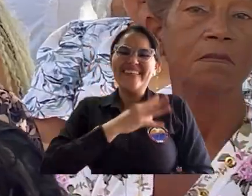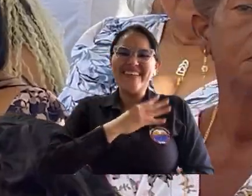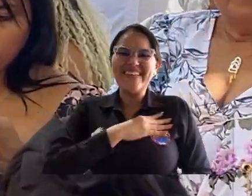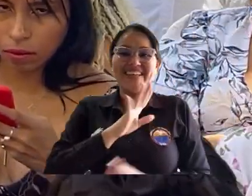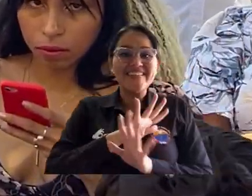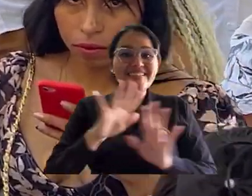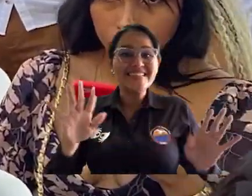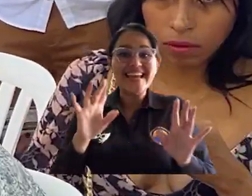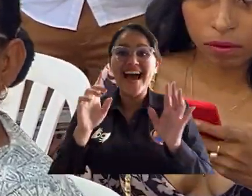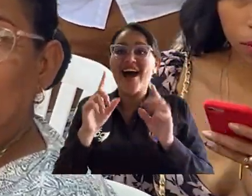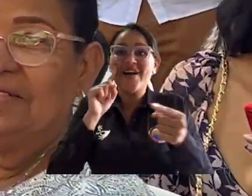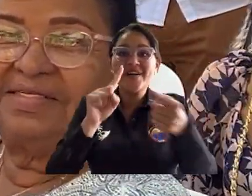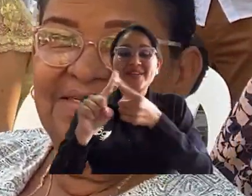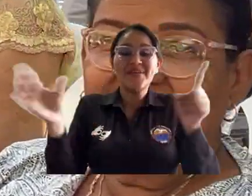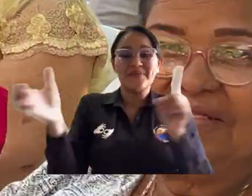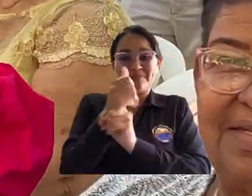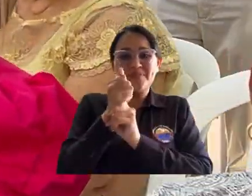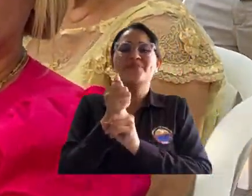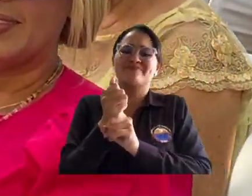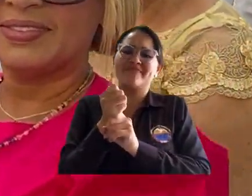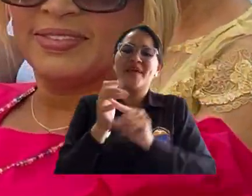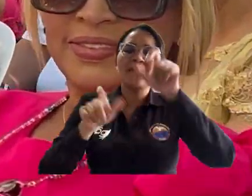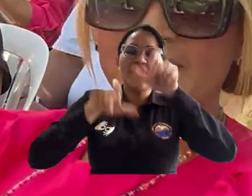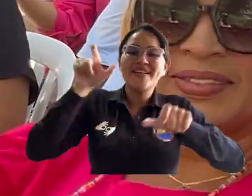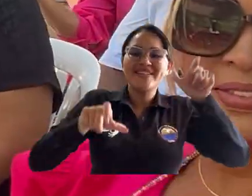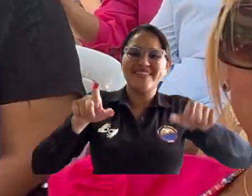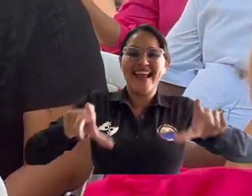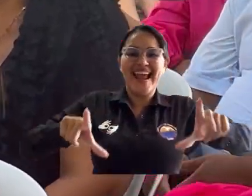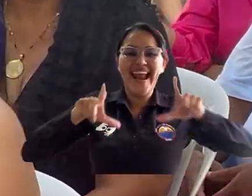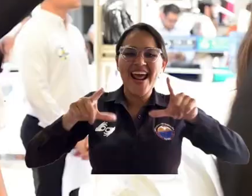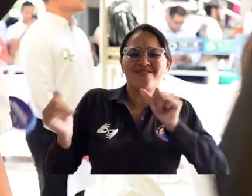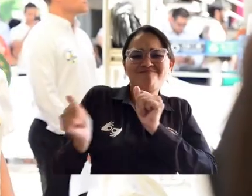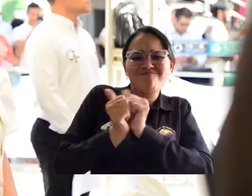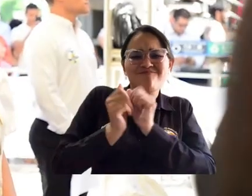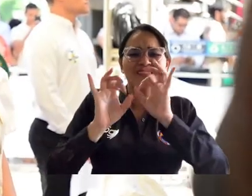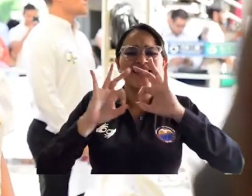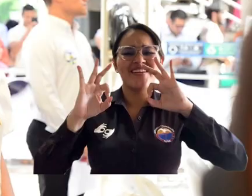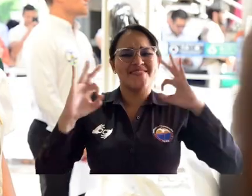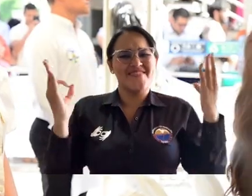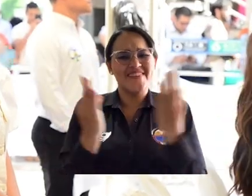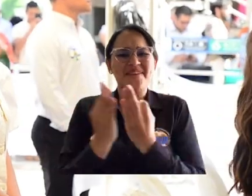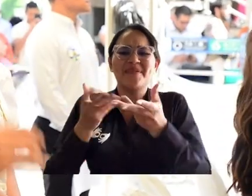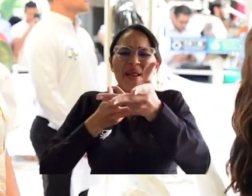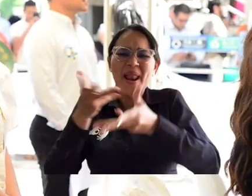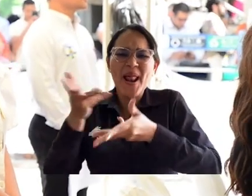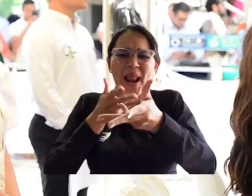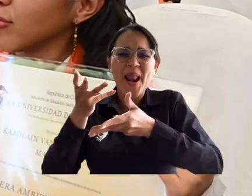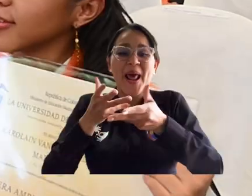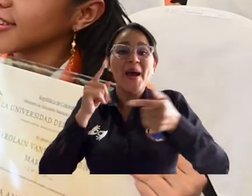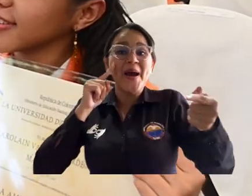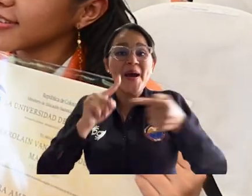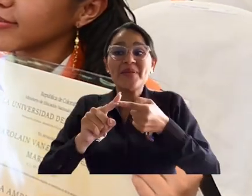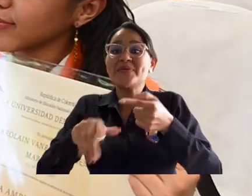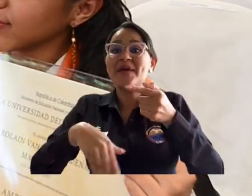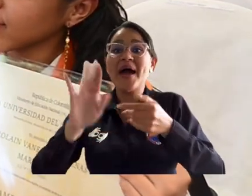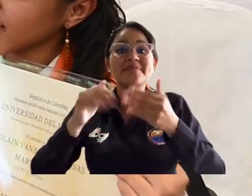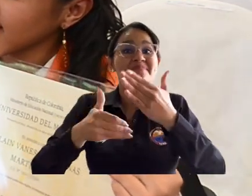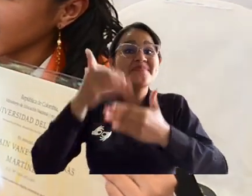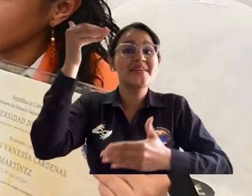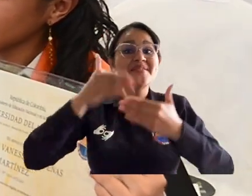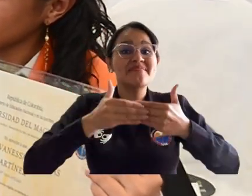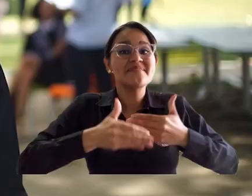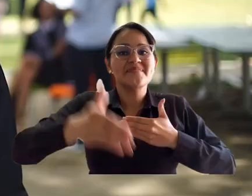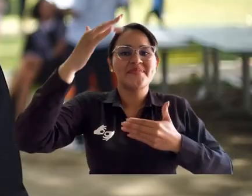un peldaño importante, los graduandos asistieron acompañados de sus familiares para celebrar el fin de su formación académica y el inicio de su